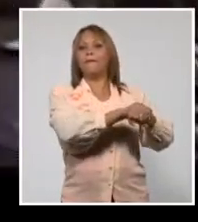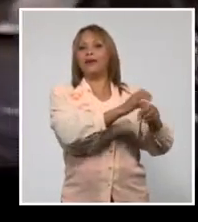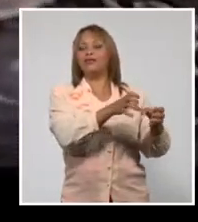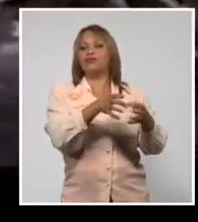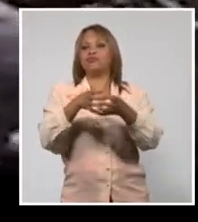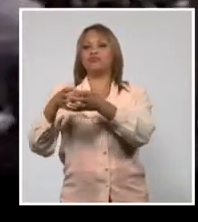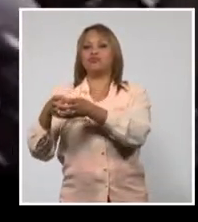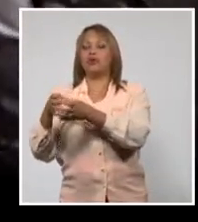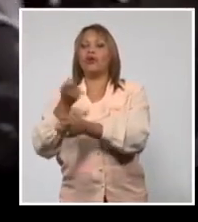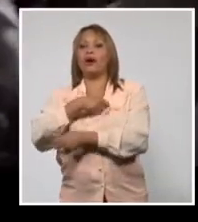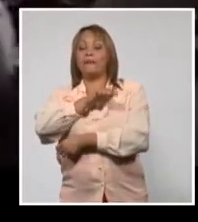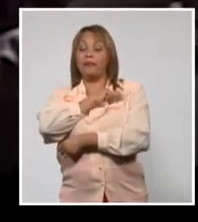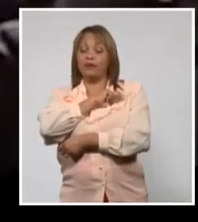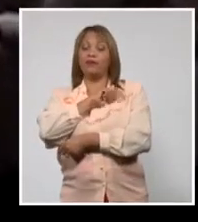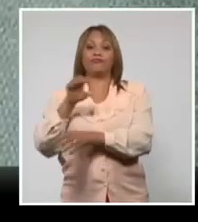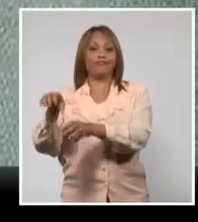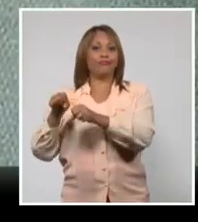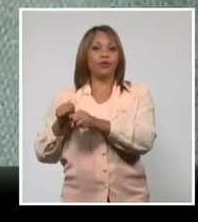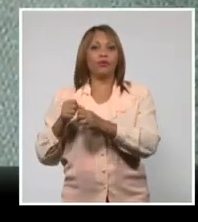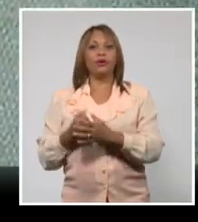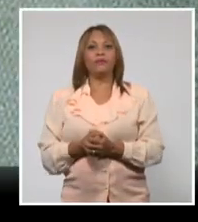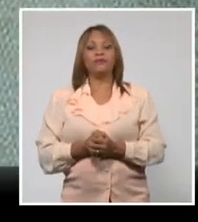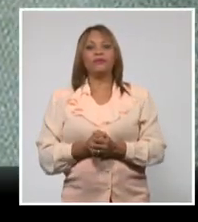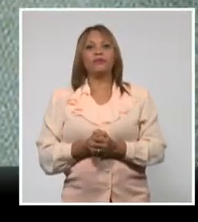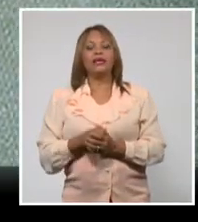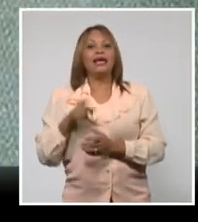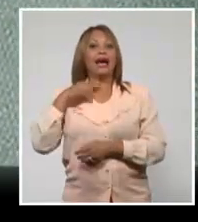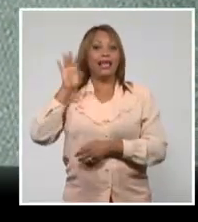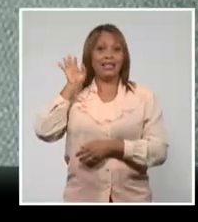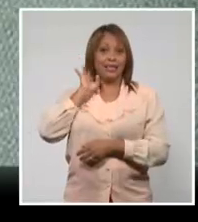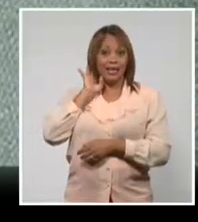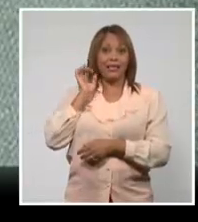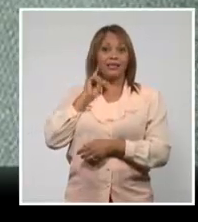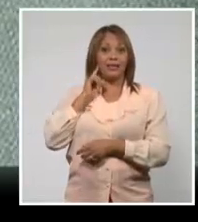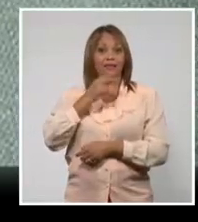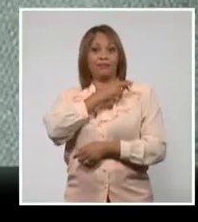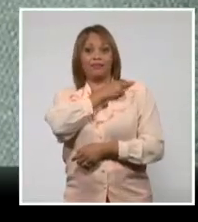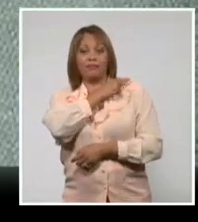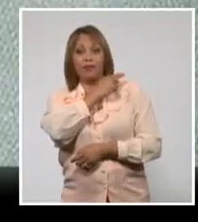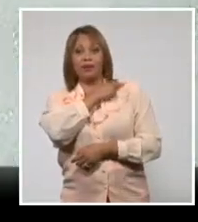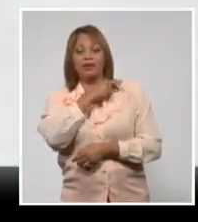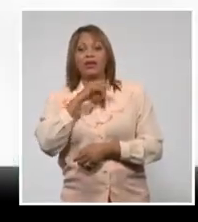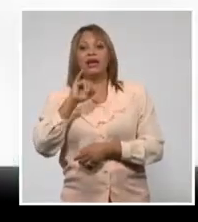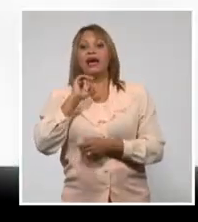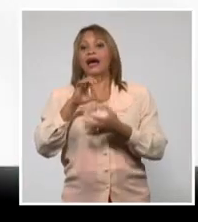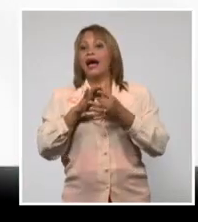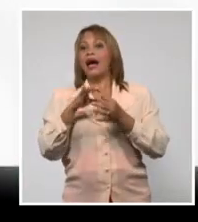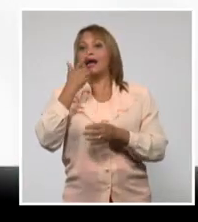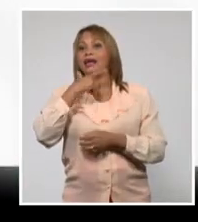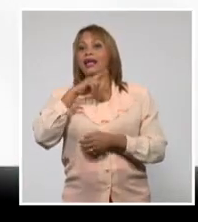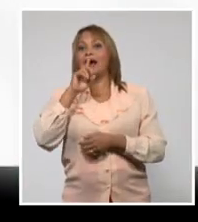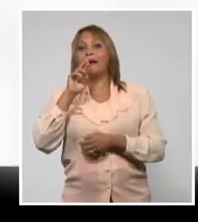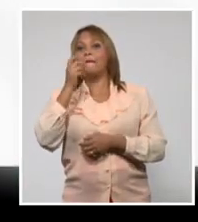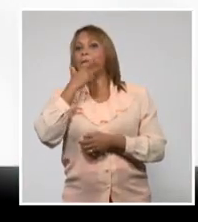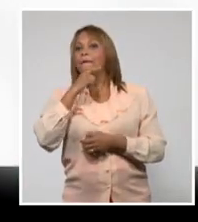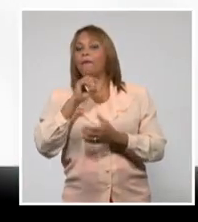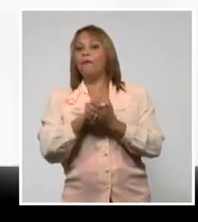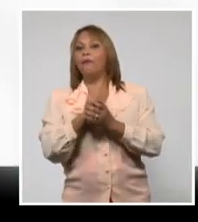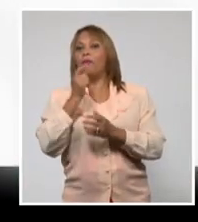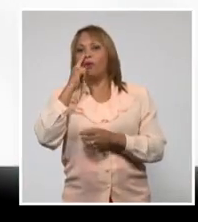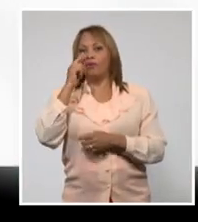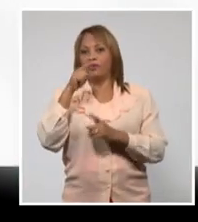por 120 rifleros a caballo. Al enterarse de lo sucedido, el mayor general Ignacio Aramonte se dirigió a los soldados y explicó a sus